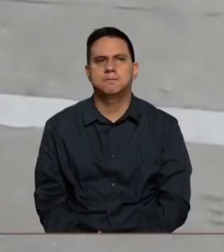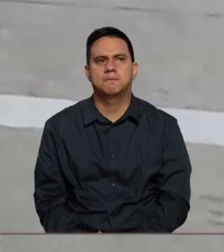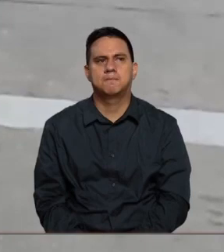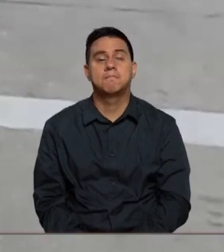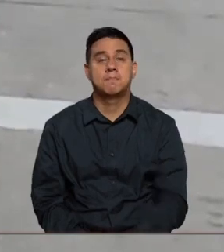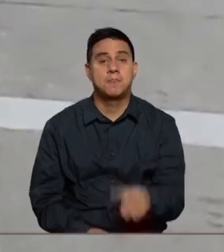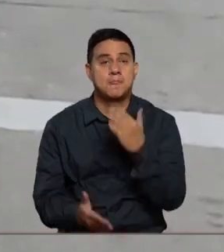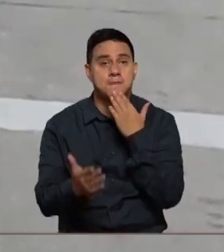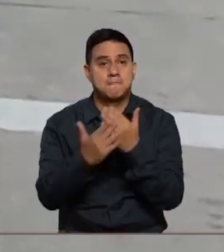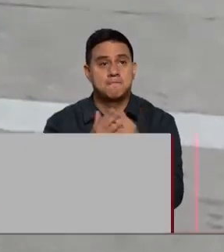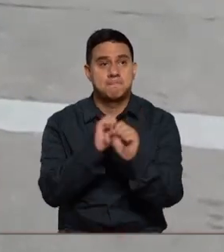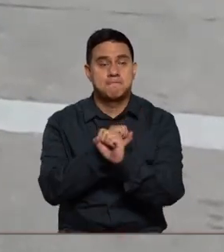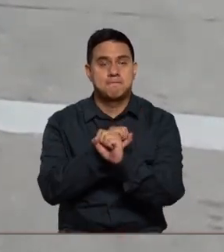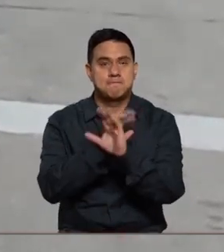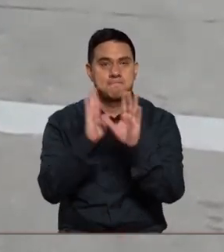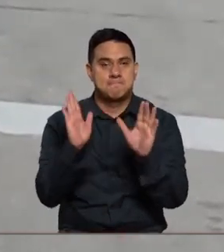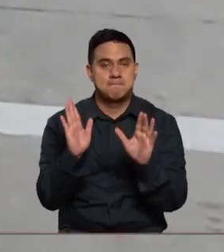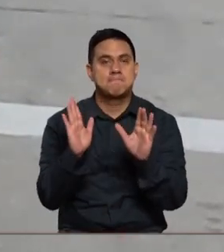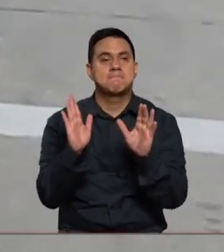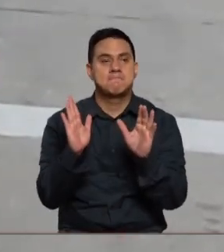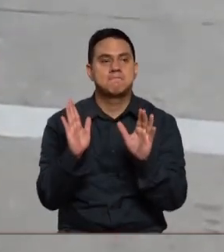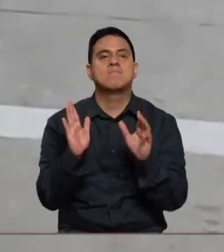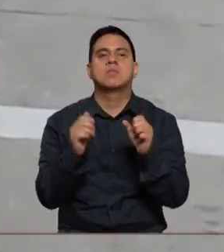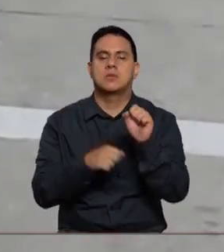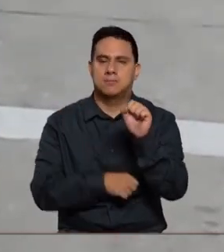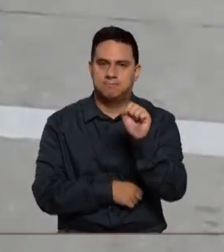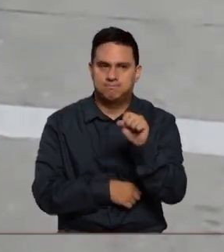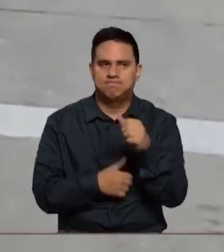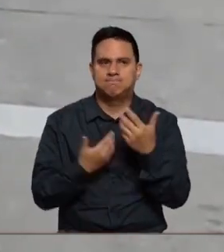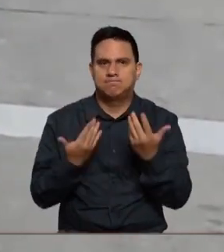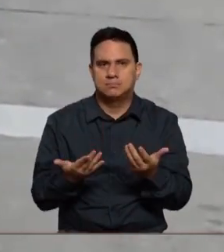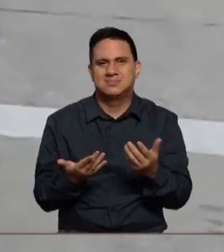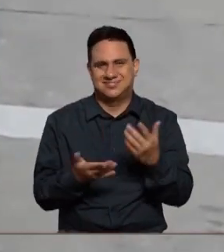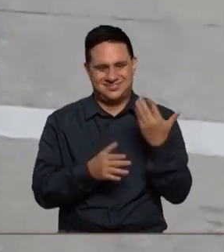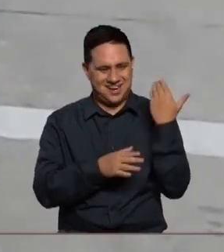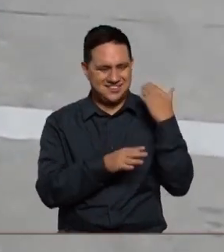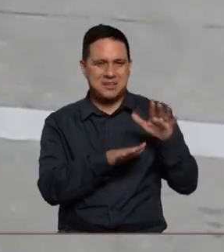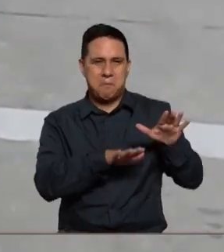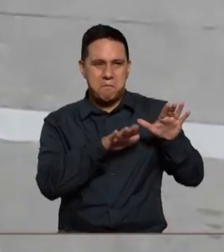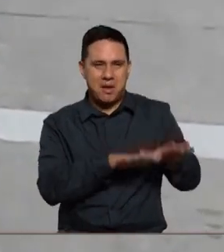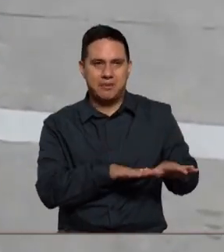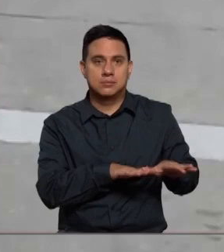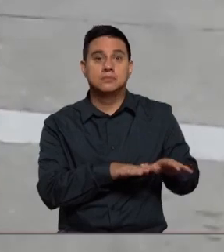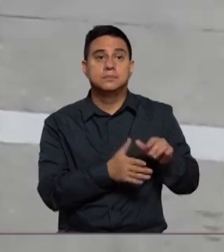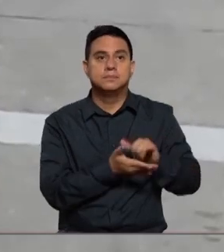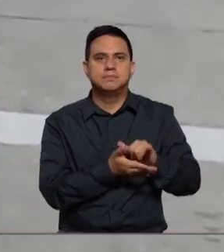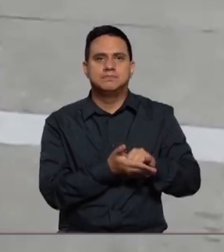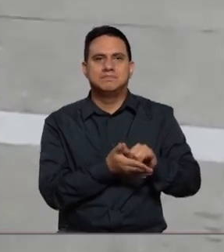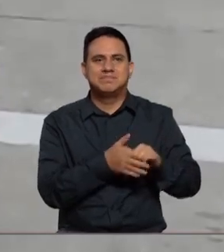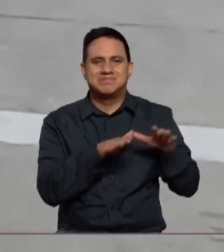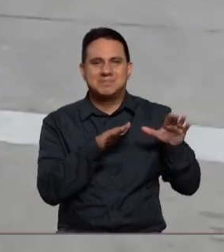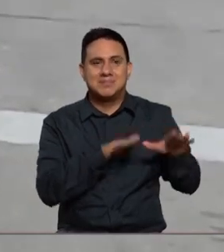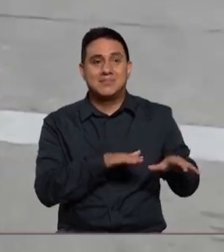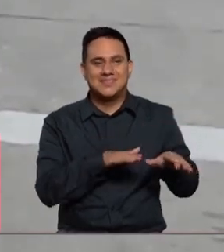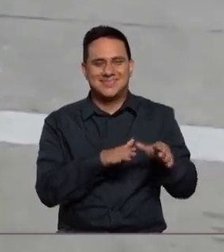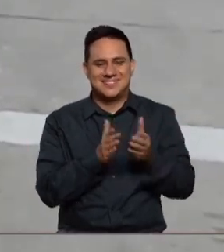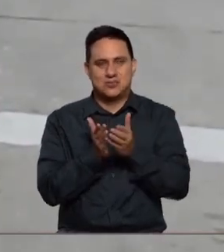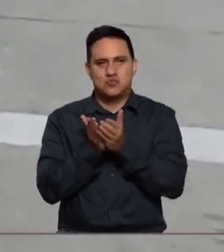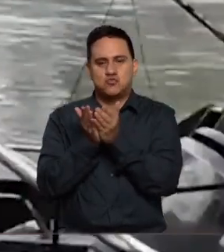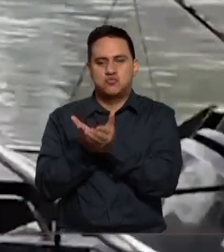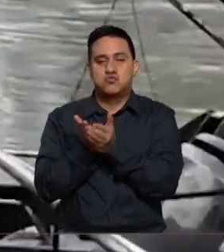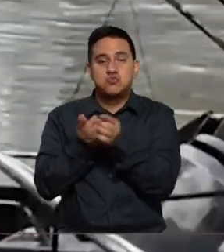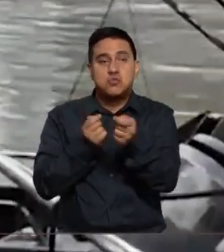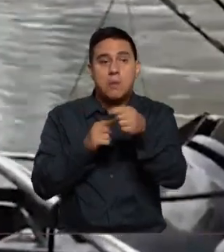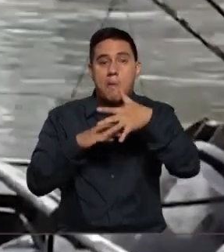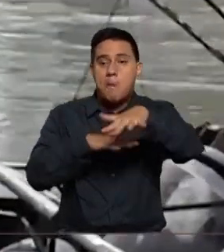Muy buenos días. Lentamente, como ha ocurrido en otros paros, pues la navegabilidad por parte de embarcaciones de los mismos